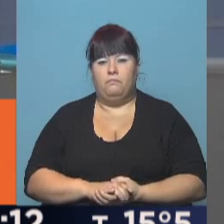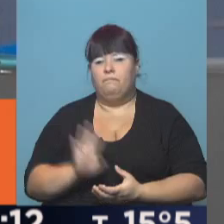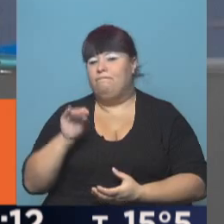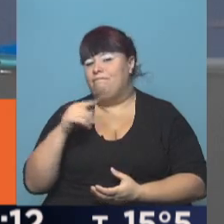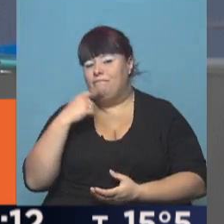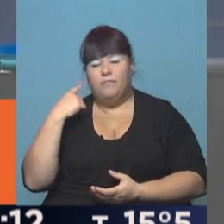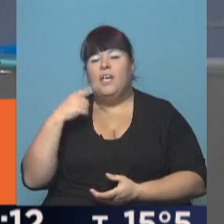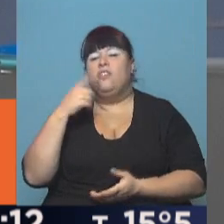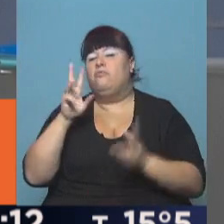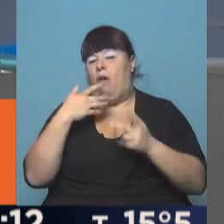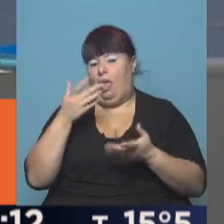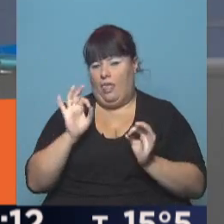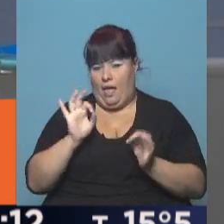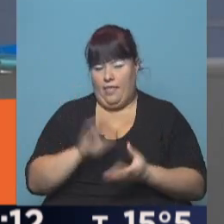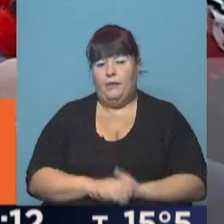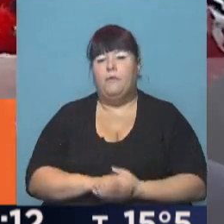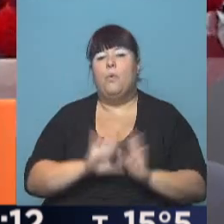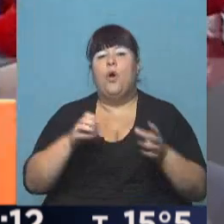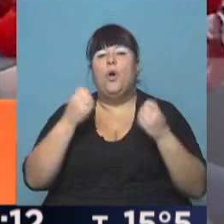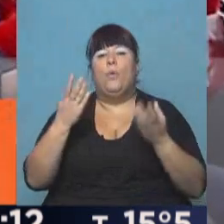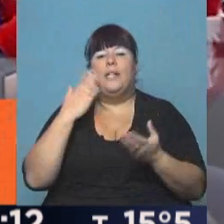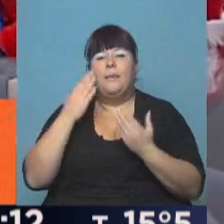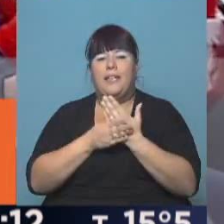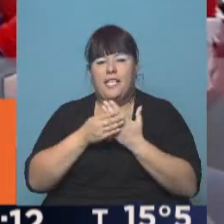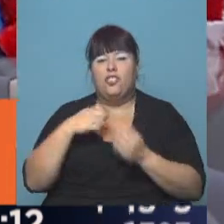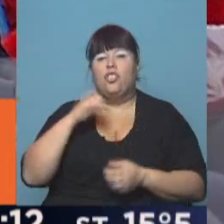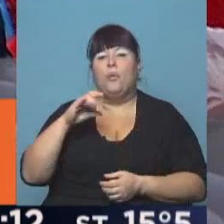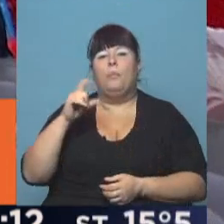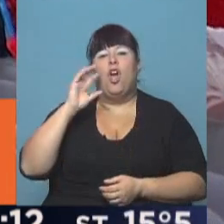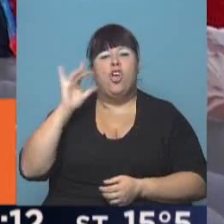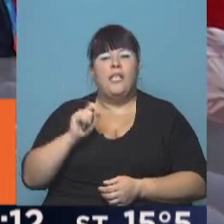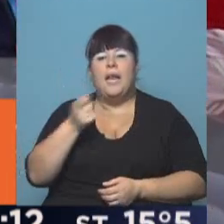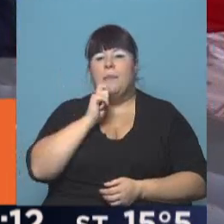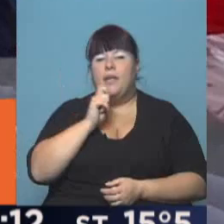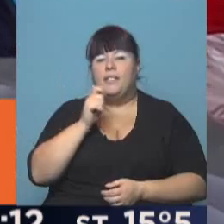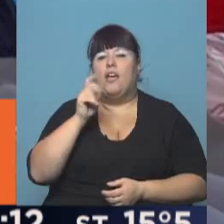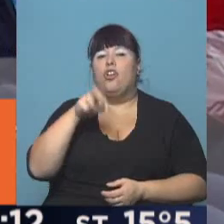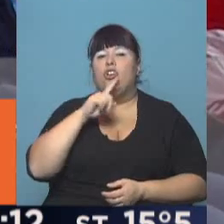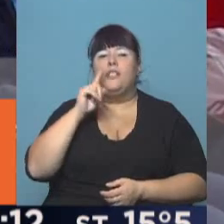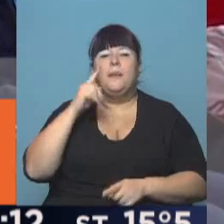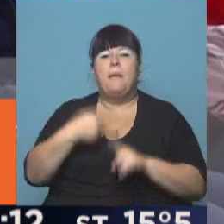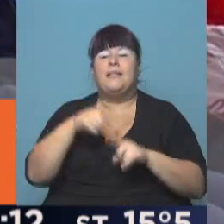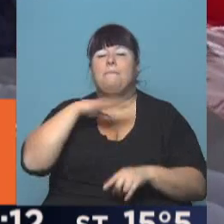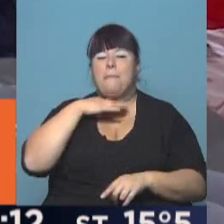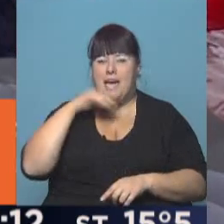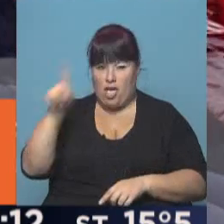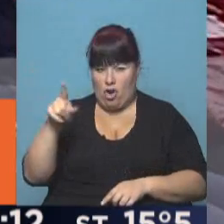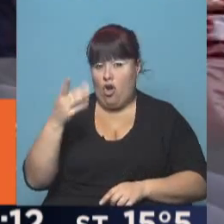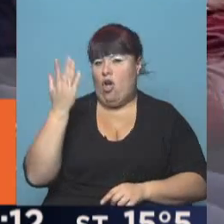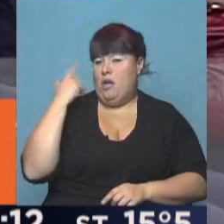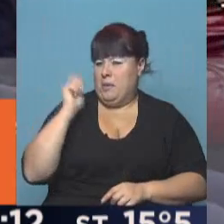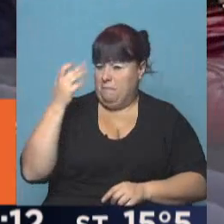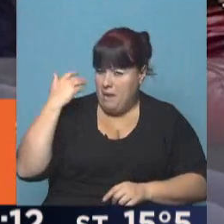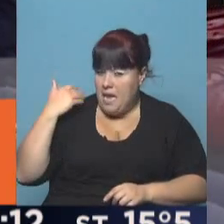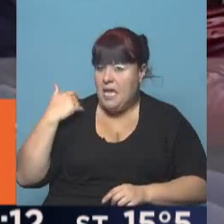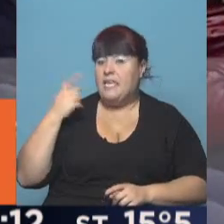No se ha conversado ese tema hoy. Buenas tardes, ministro. Mi nombre es Cecilia González, corresponsal de la agencia Notimex de México. En los últimos